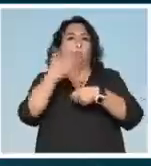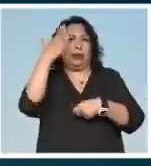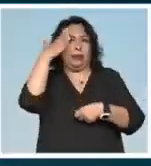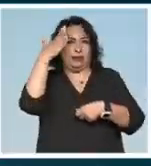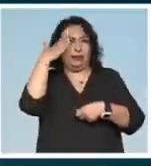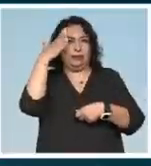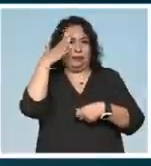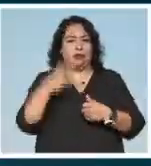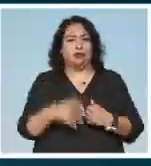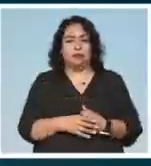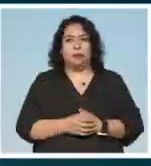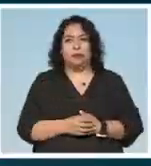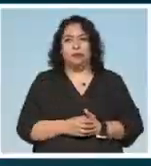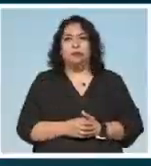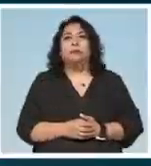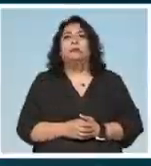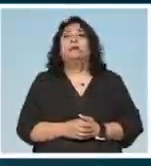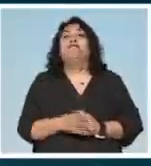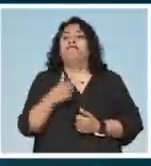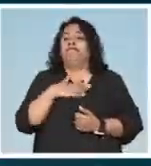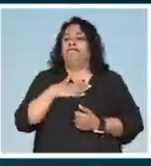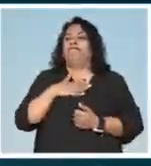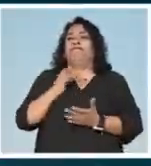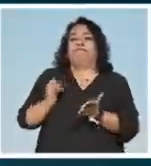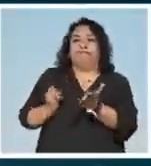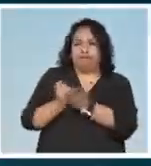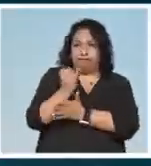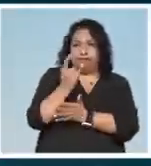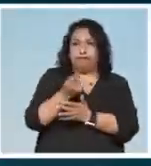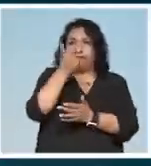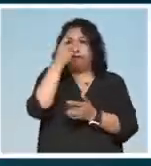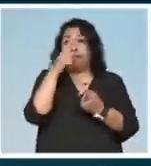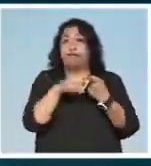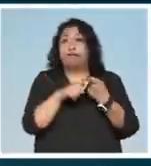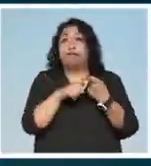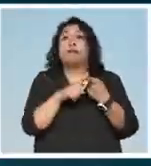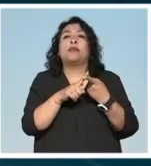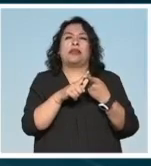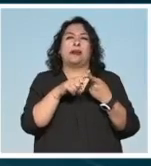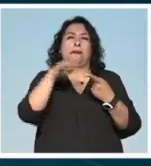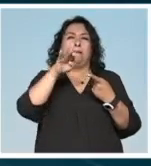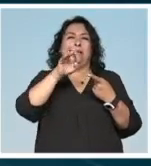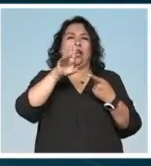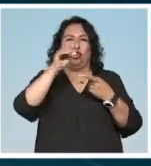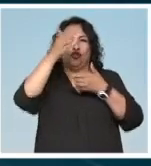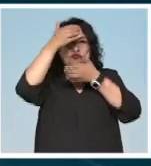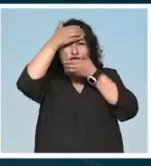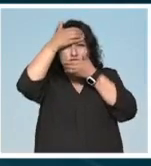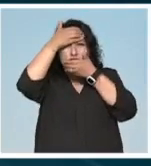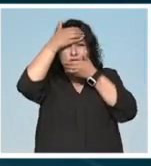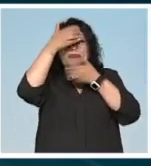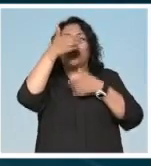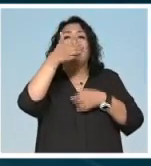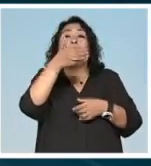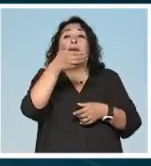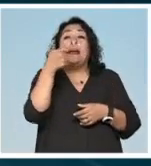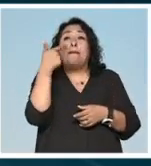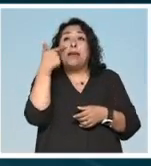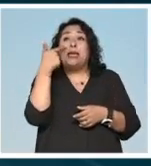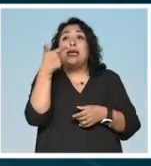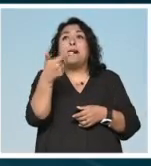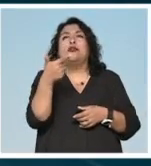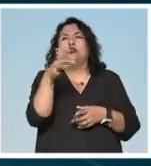movimiento. Tomamos la decisión de poner primero el comandante Marcos porque nos daba